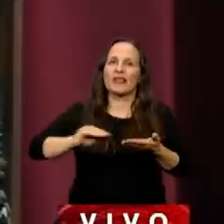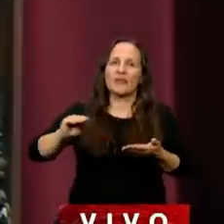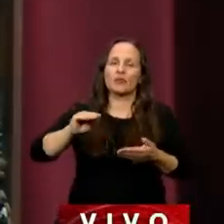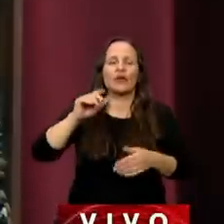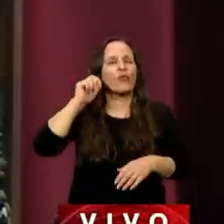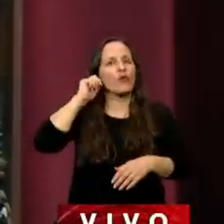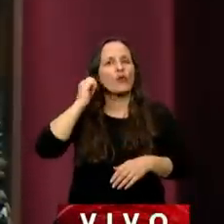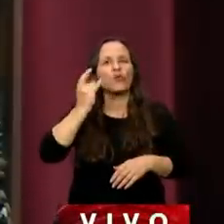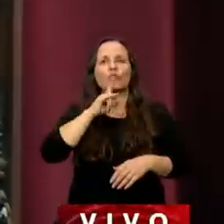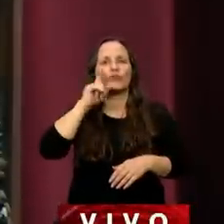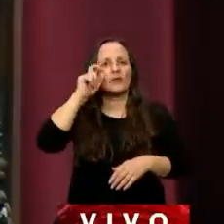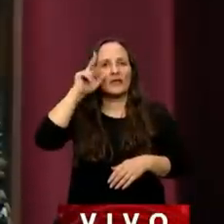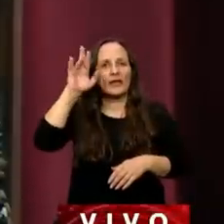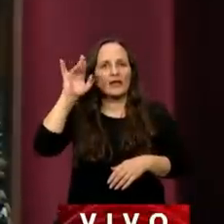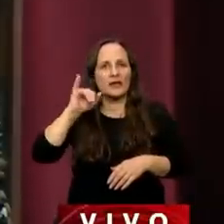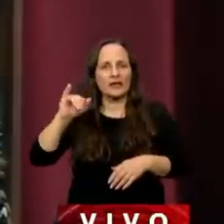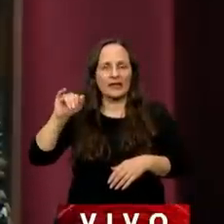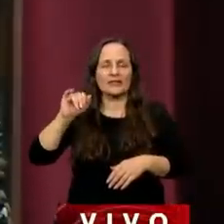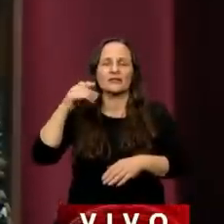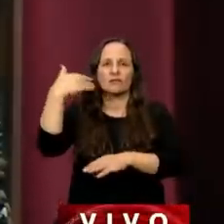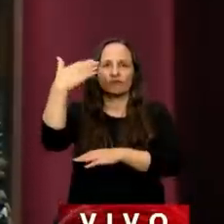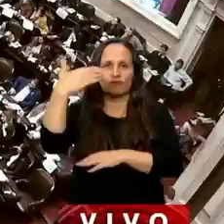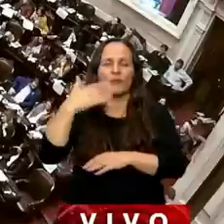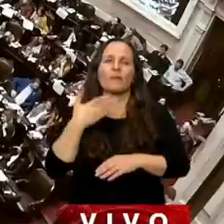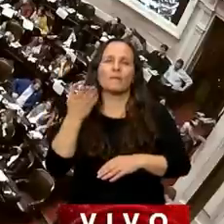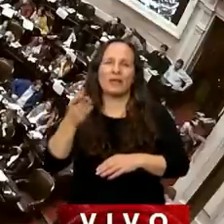Ramiro Gutiérrez. Pido silencio, por favor, a los diputados.